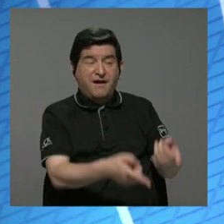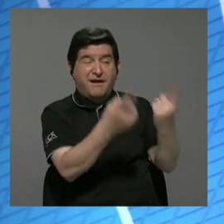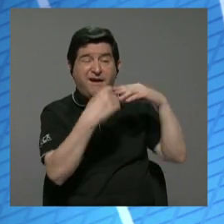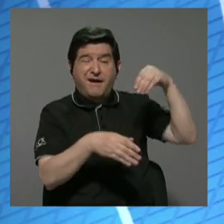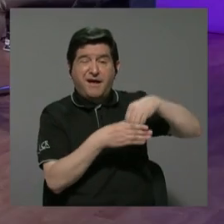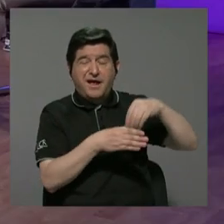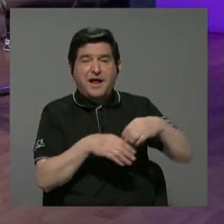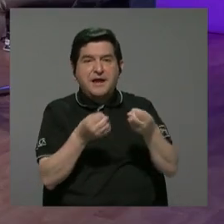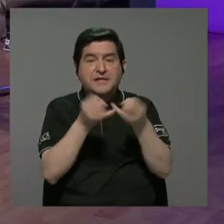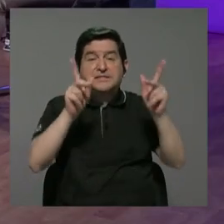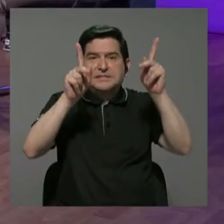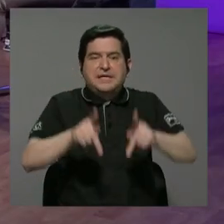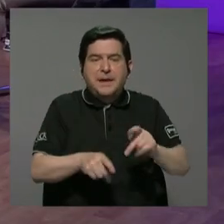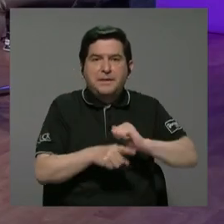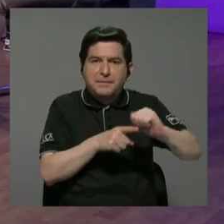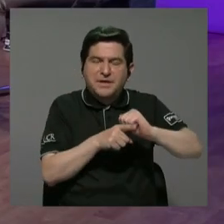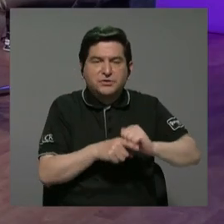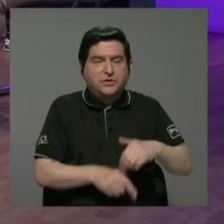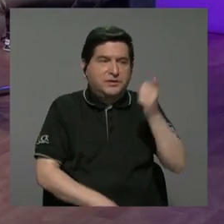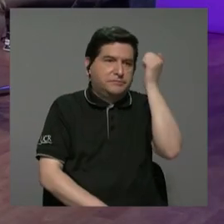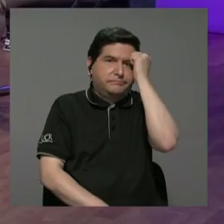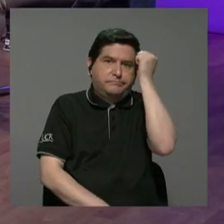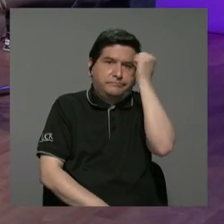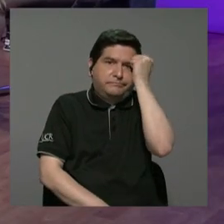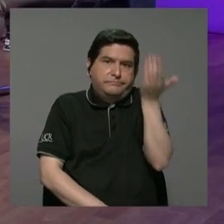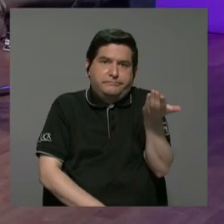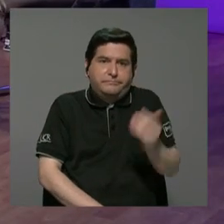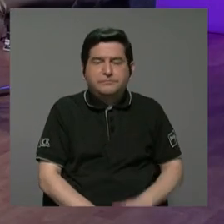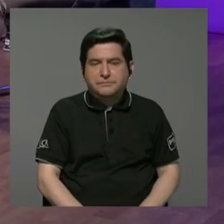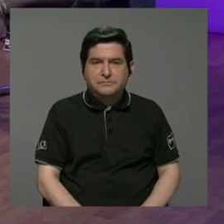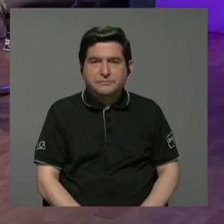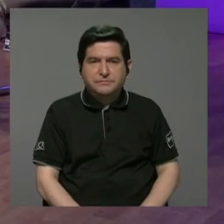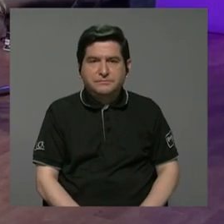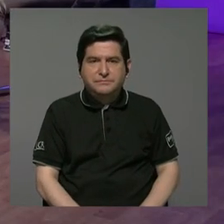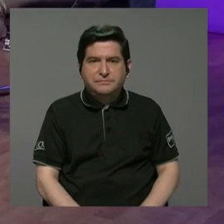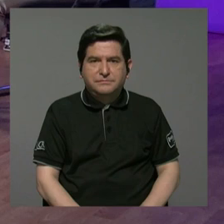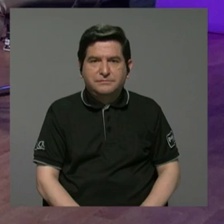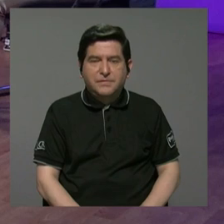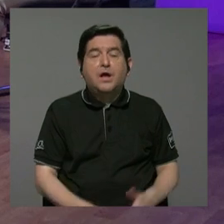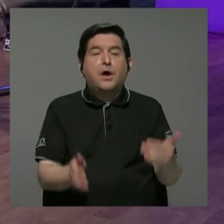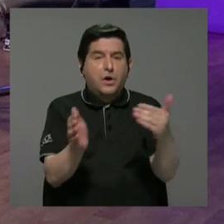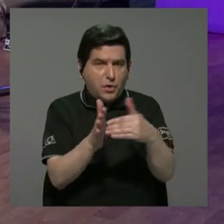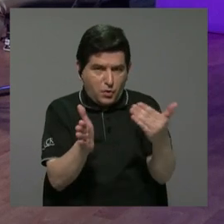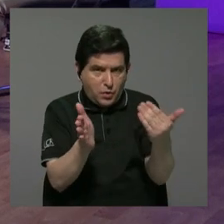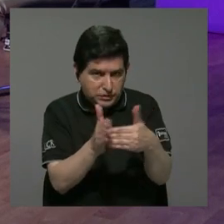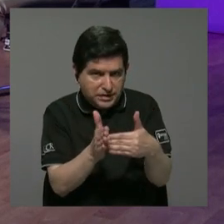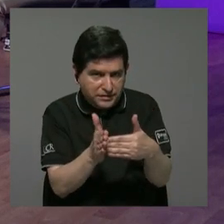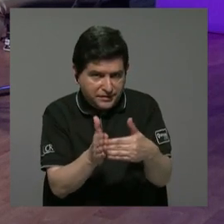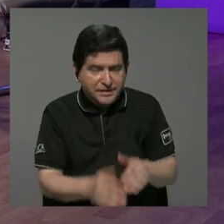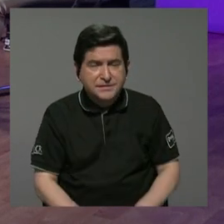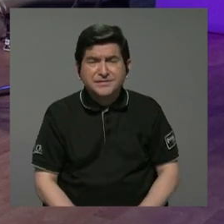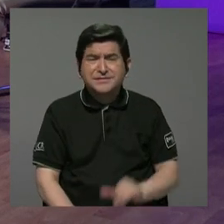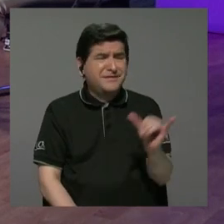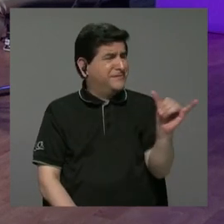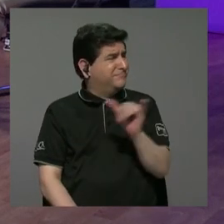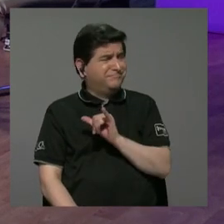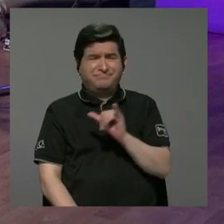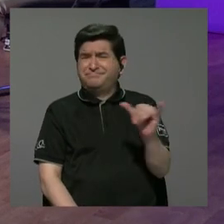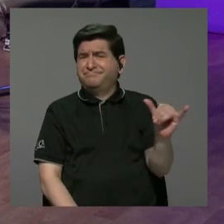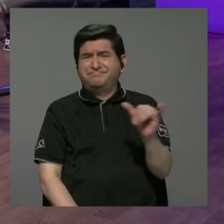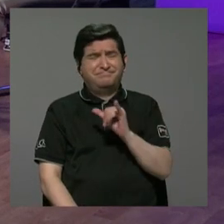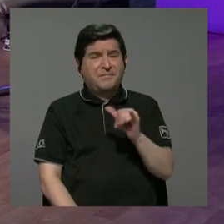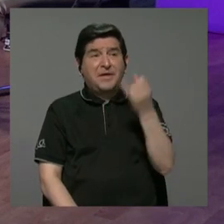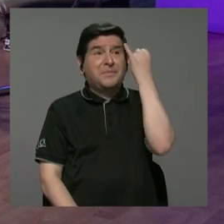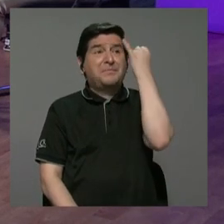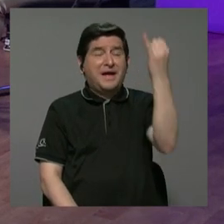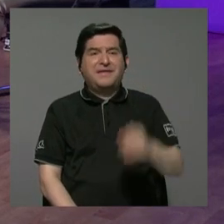sin personas capacitadas es un poco absurdo, ¿verdad? Etcétera, etcétera. Entonces, bueno, volvemos a la misma, digamos,